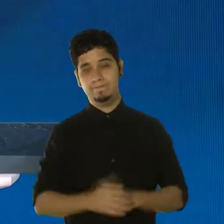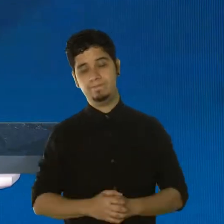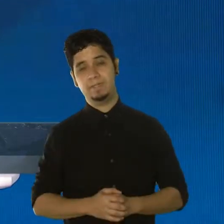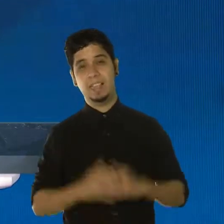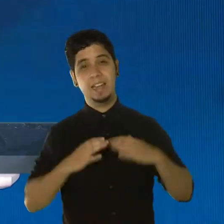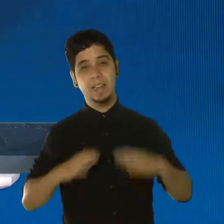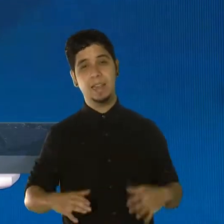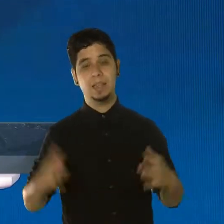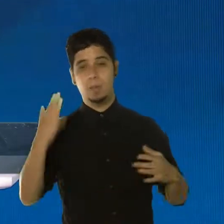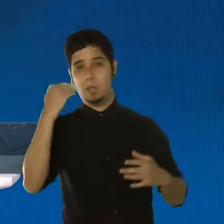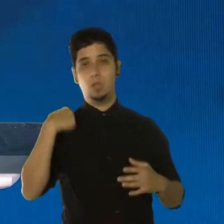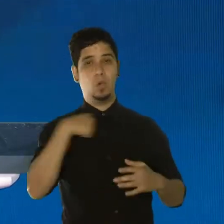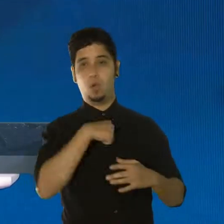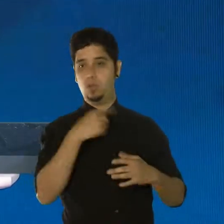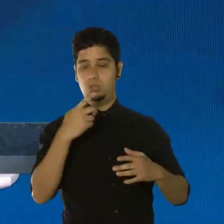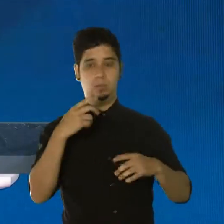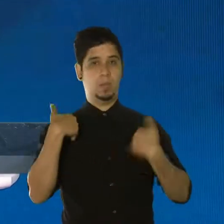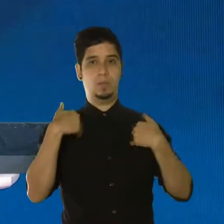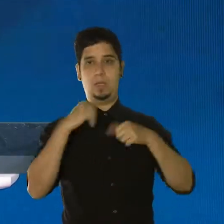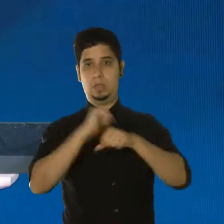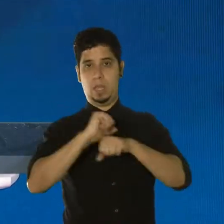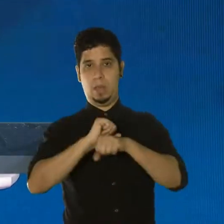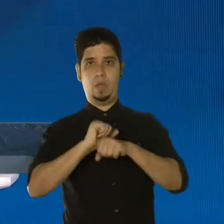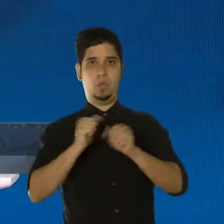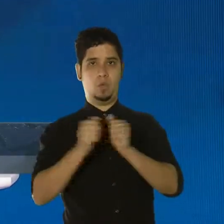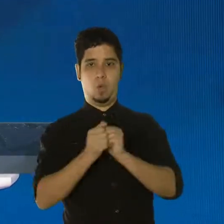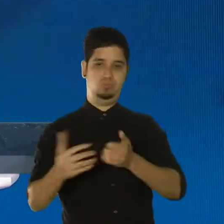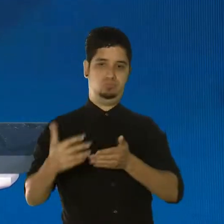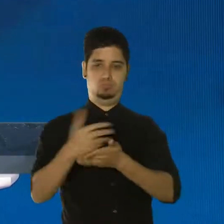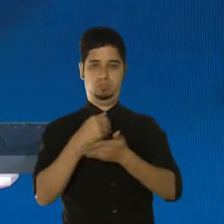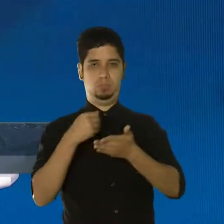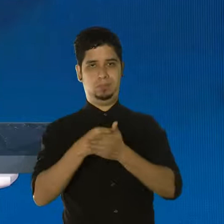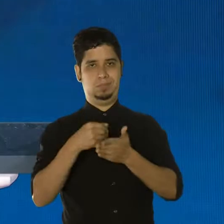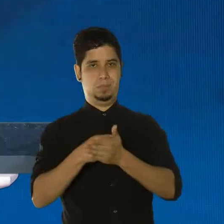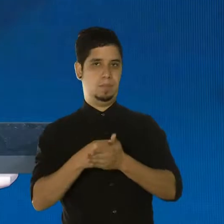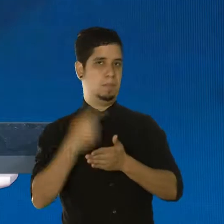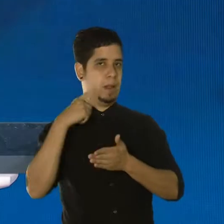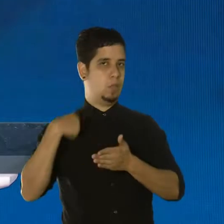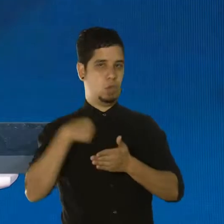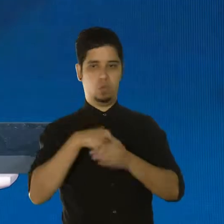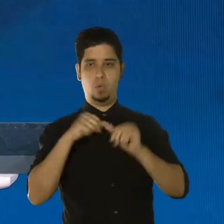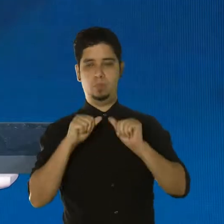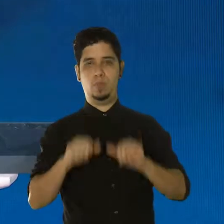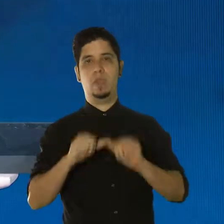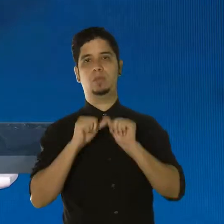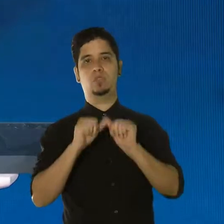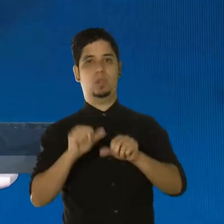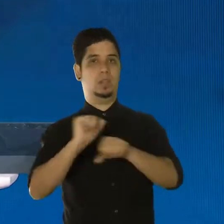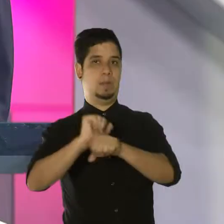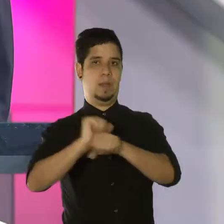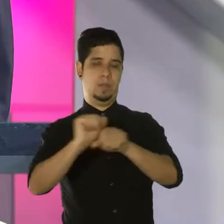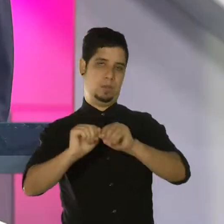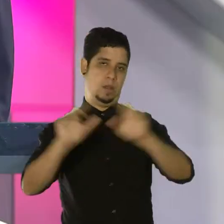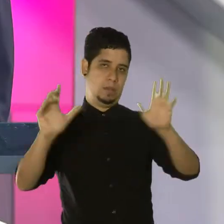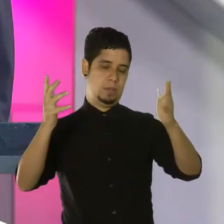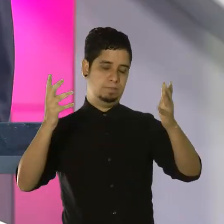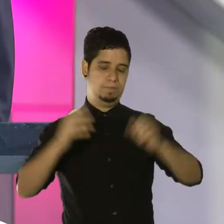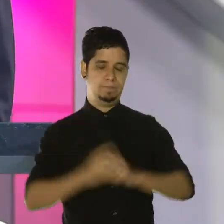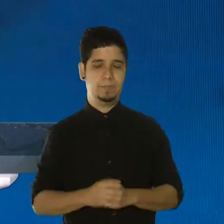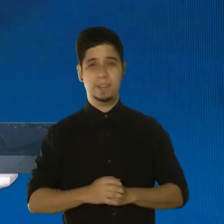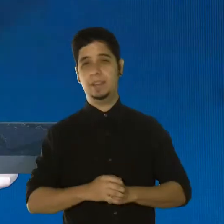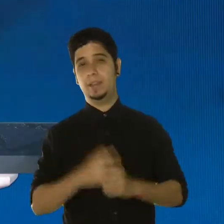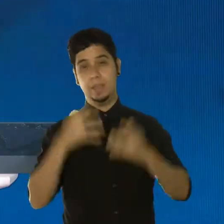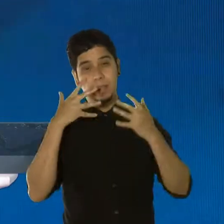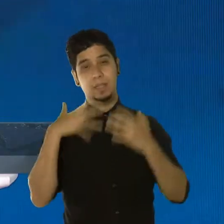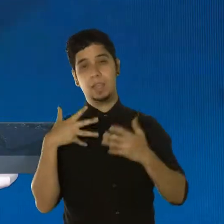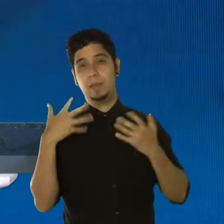naturalmente nosotros tenemos que funcionar con un margen razonable de ganancia para poder seguir operando, ¿no? Y